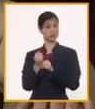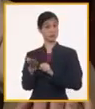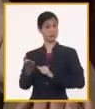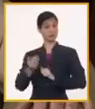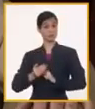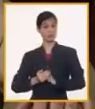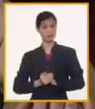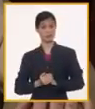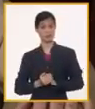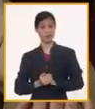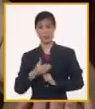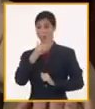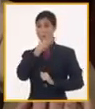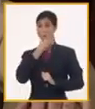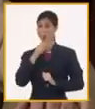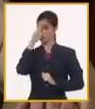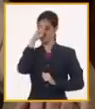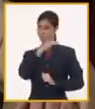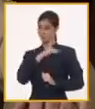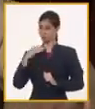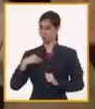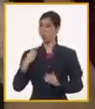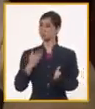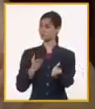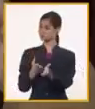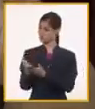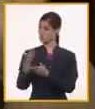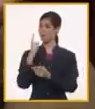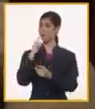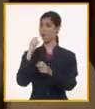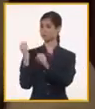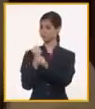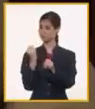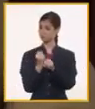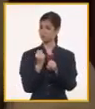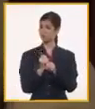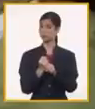era joven doctor que está también en su trabajo. Le metí una